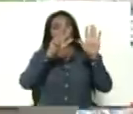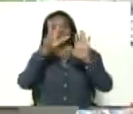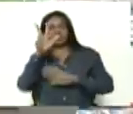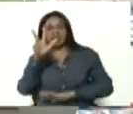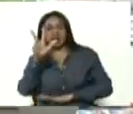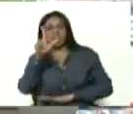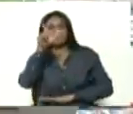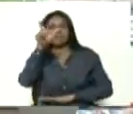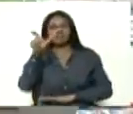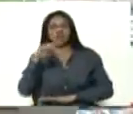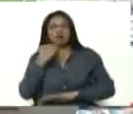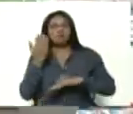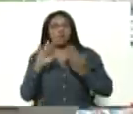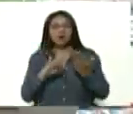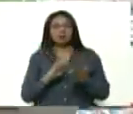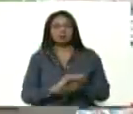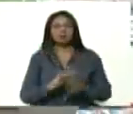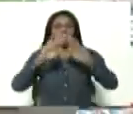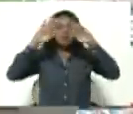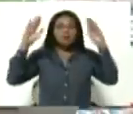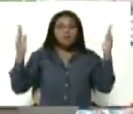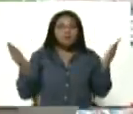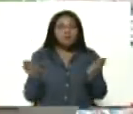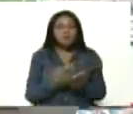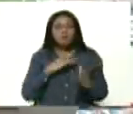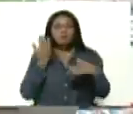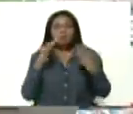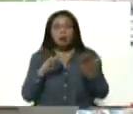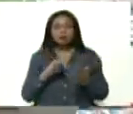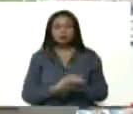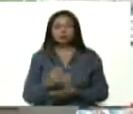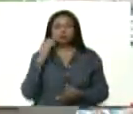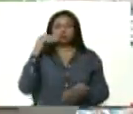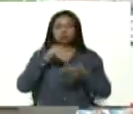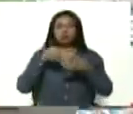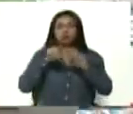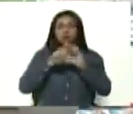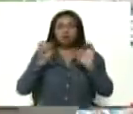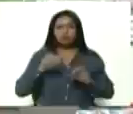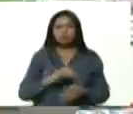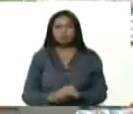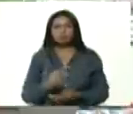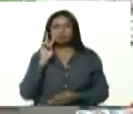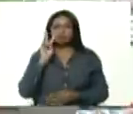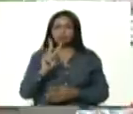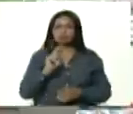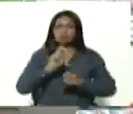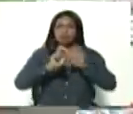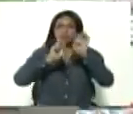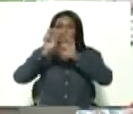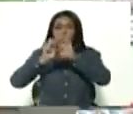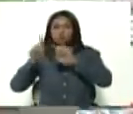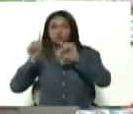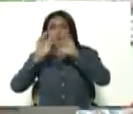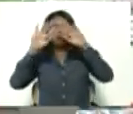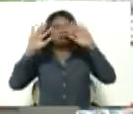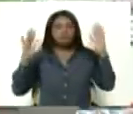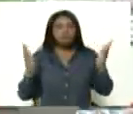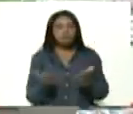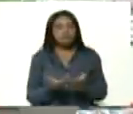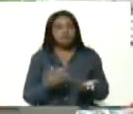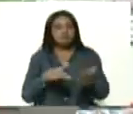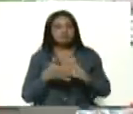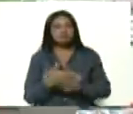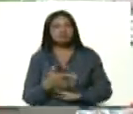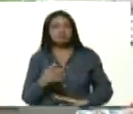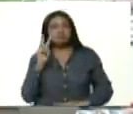118.683 fallecidos en el mundo. Y eso coloca, cuando nosotros vemos el panorama mundial,